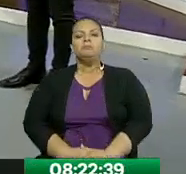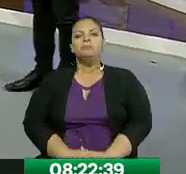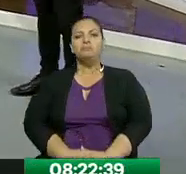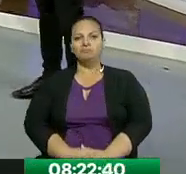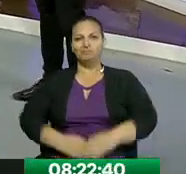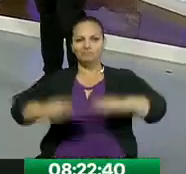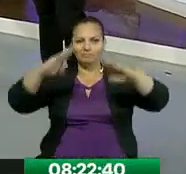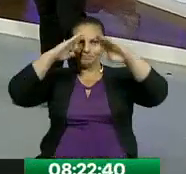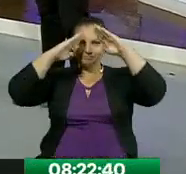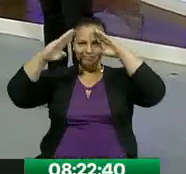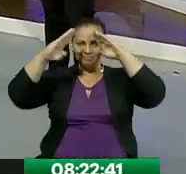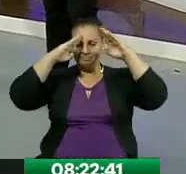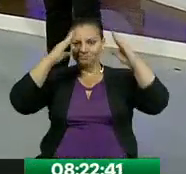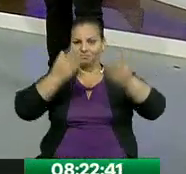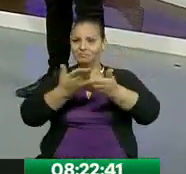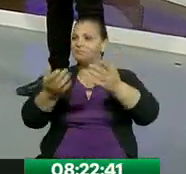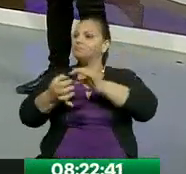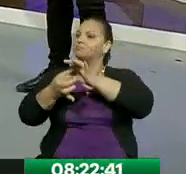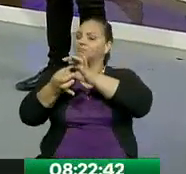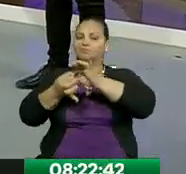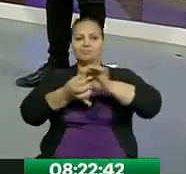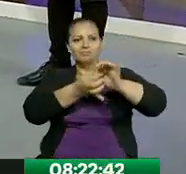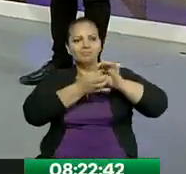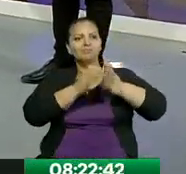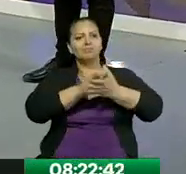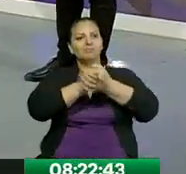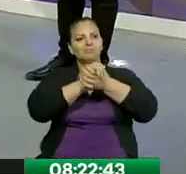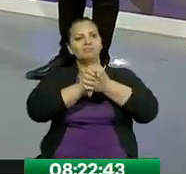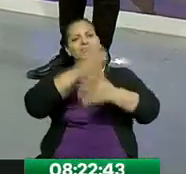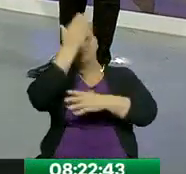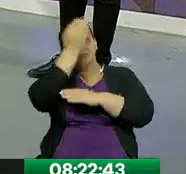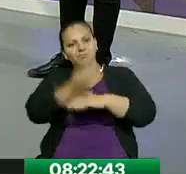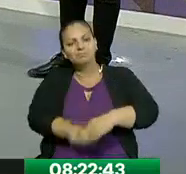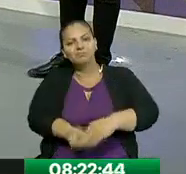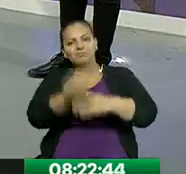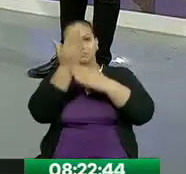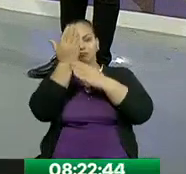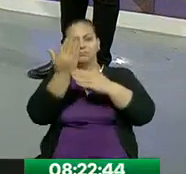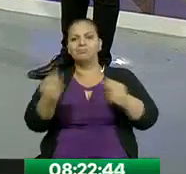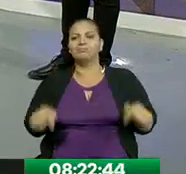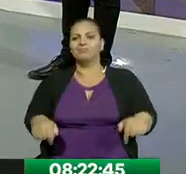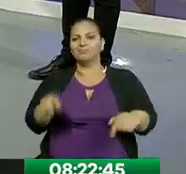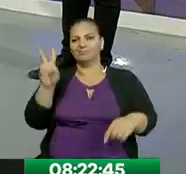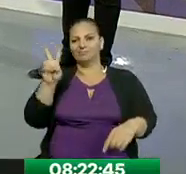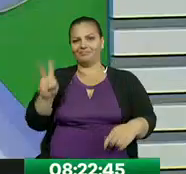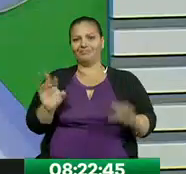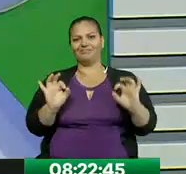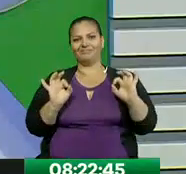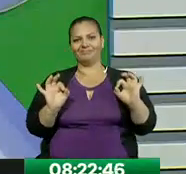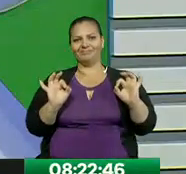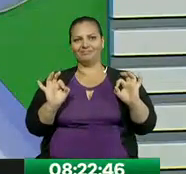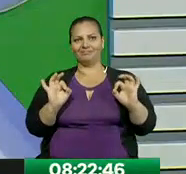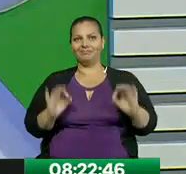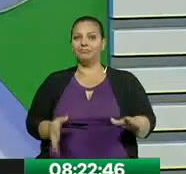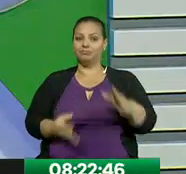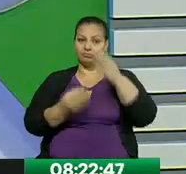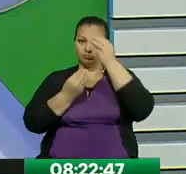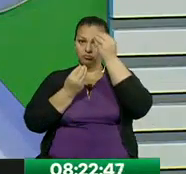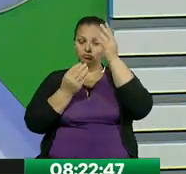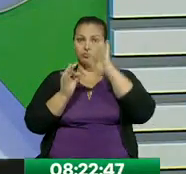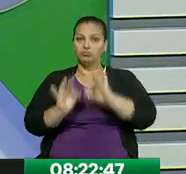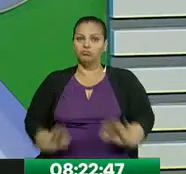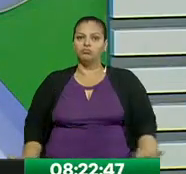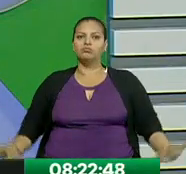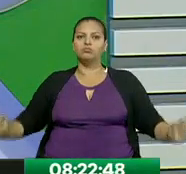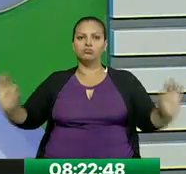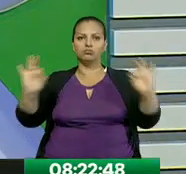Hola, ¿cómo están, queridos compañeros, amigos televidentes? Excelente día viernes para todos ustedes. Nosotros, como siempre, importantes novedades. Y nos